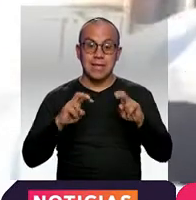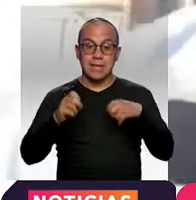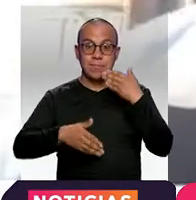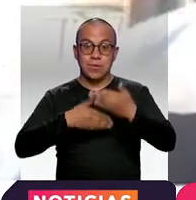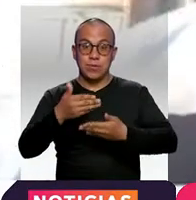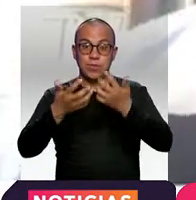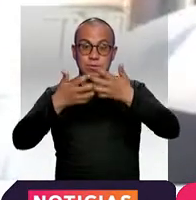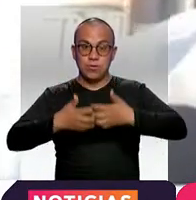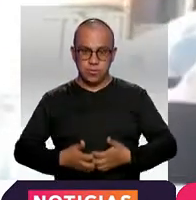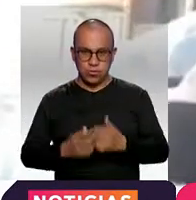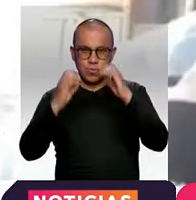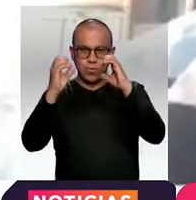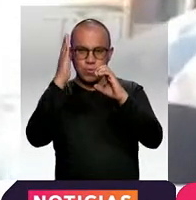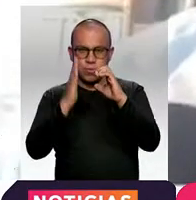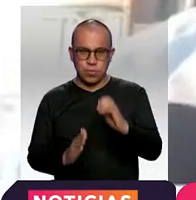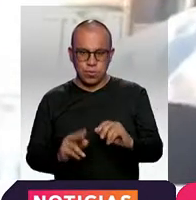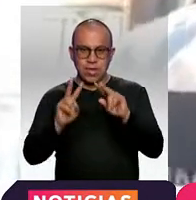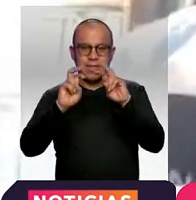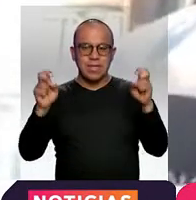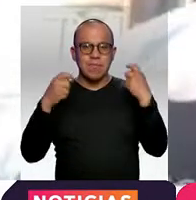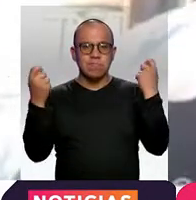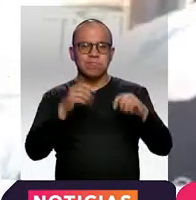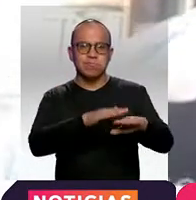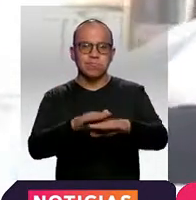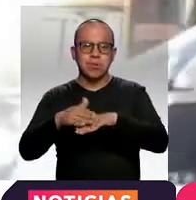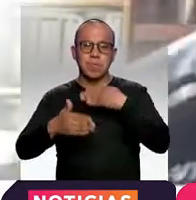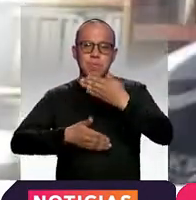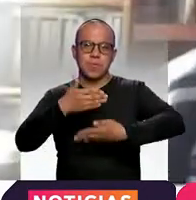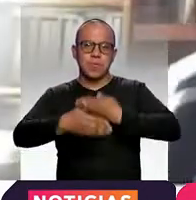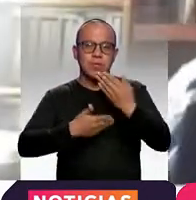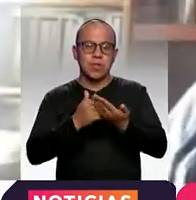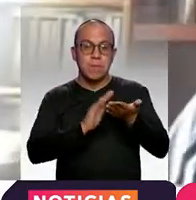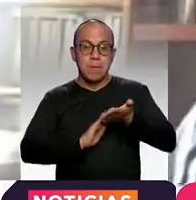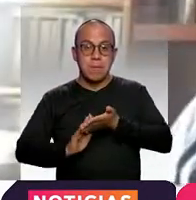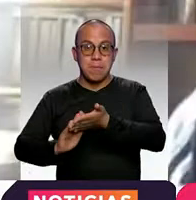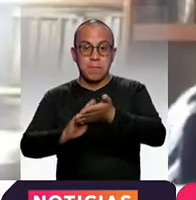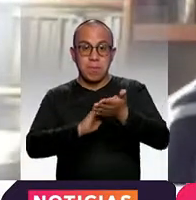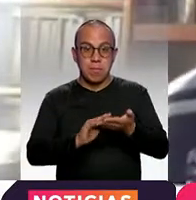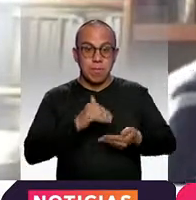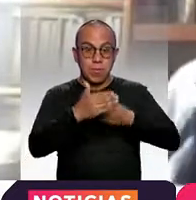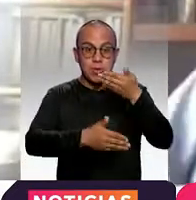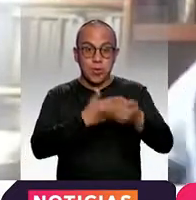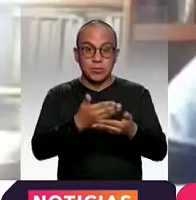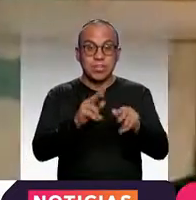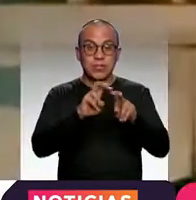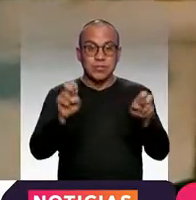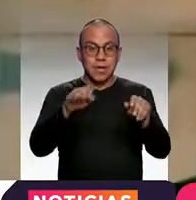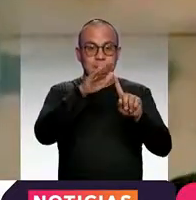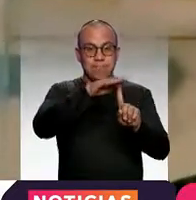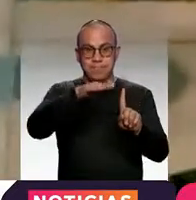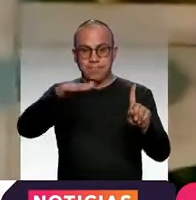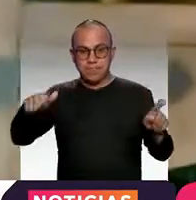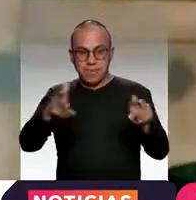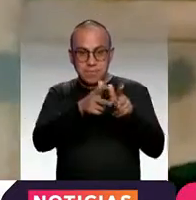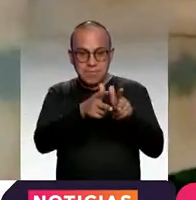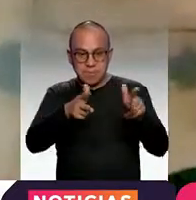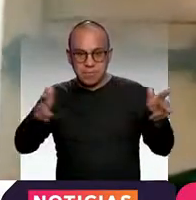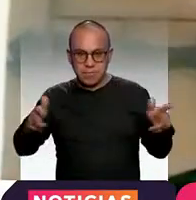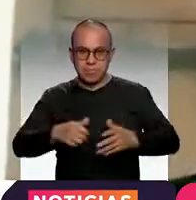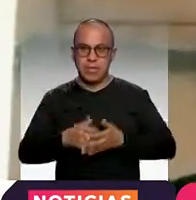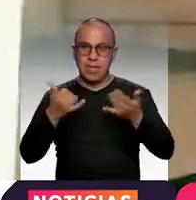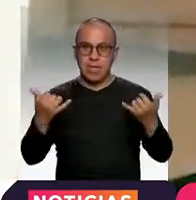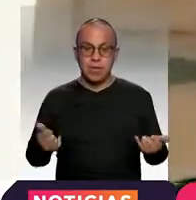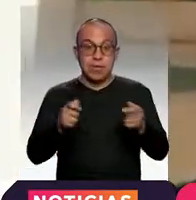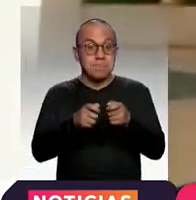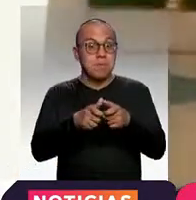y su complementario de avisos y tableros por la habilitación y el mantenimiento de los cicloparqueaderos. No logramos que no se